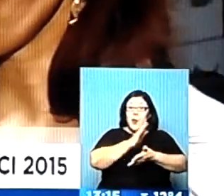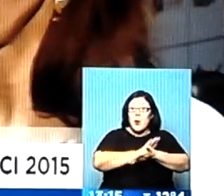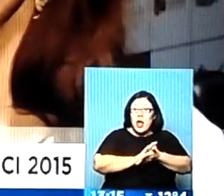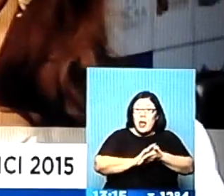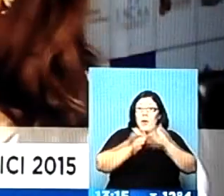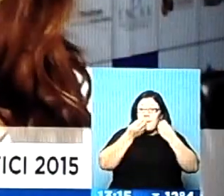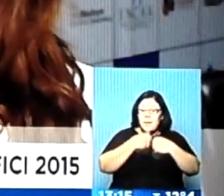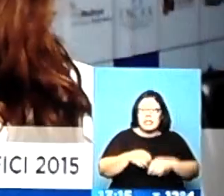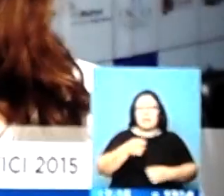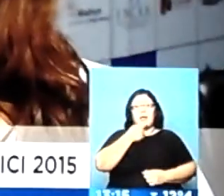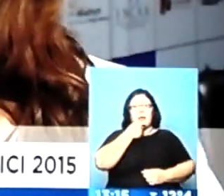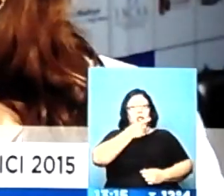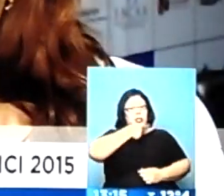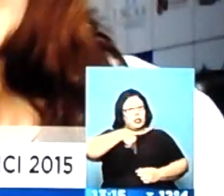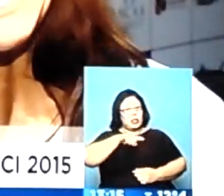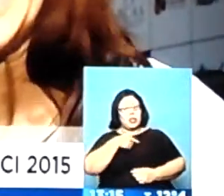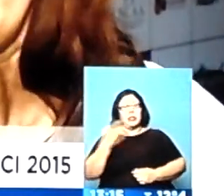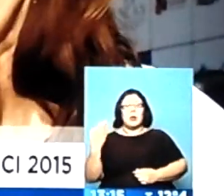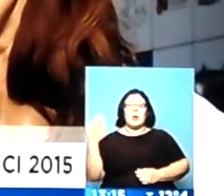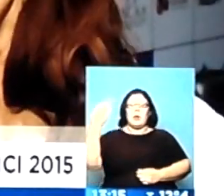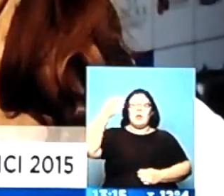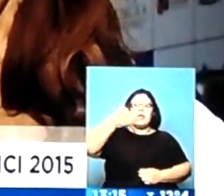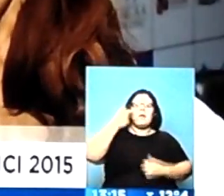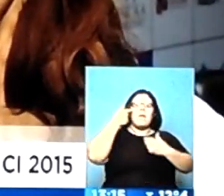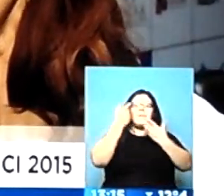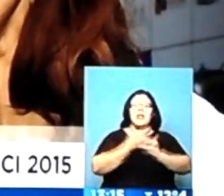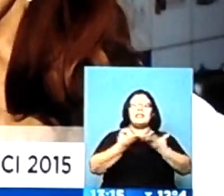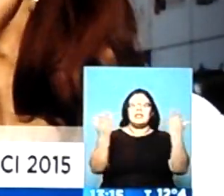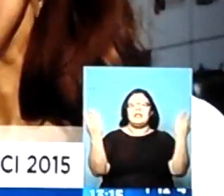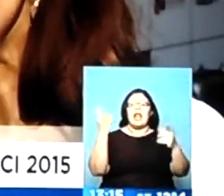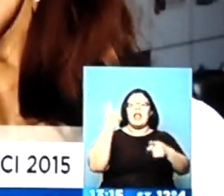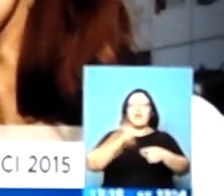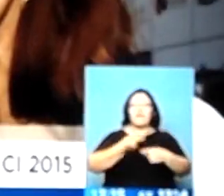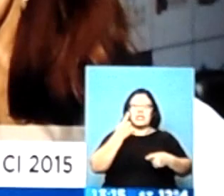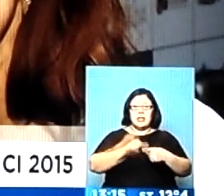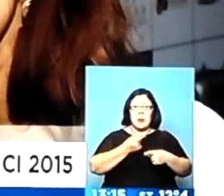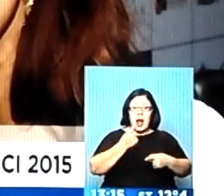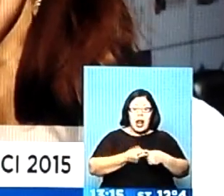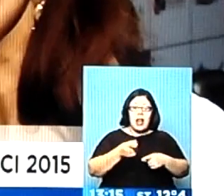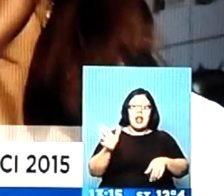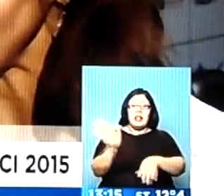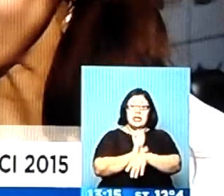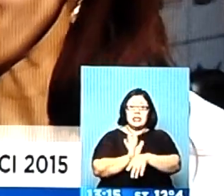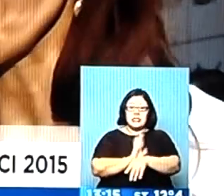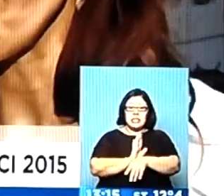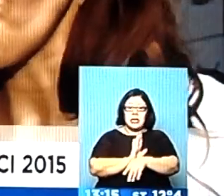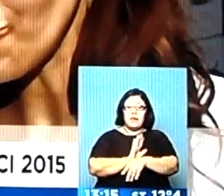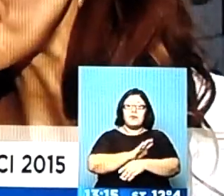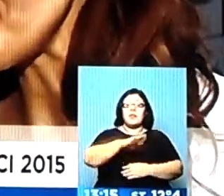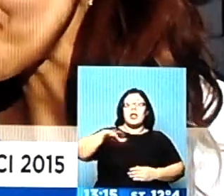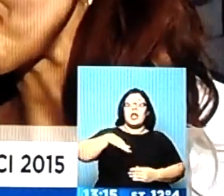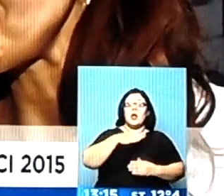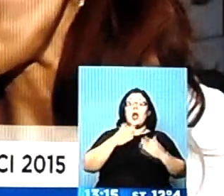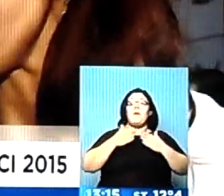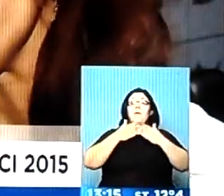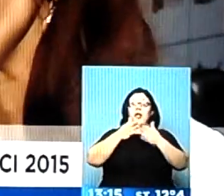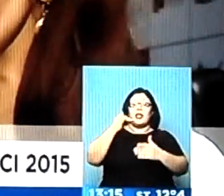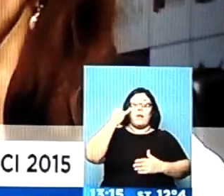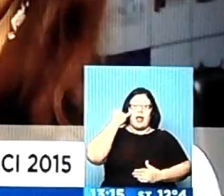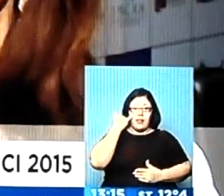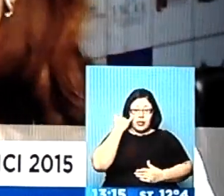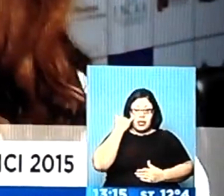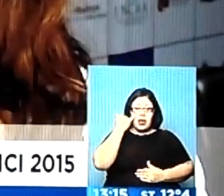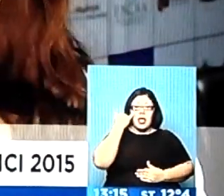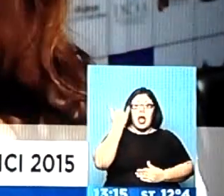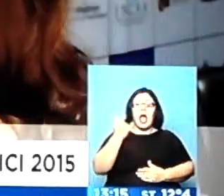Nosotros decimos, venimos hoy a presentar el festival desde Puerto Madryn, que es una ciudad hermosísima, y en Puerto Madryn tenemos un golfo precioso que se llama Golfo